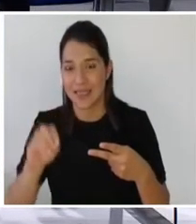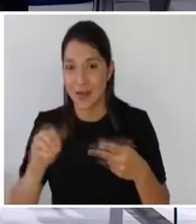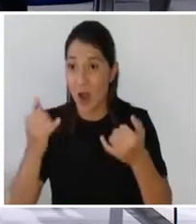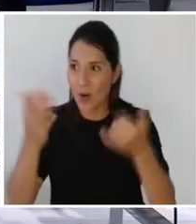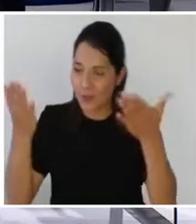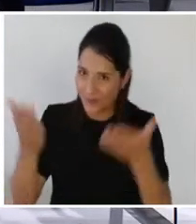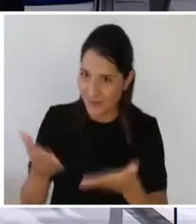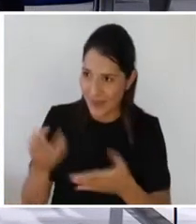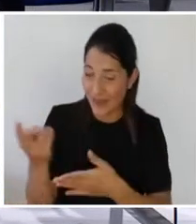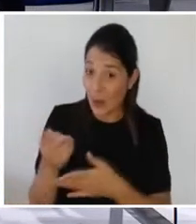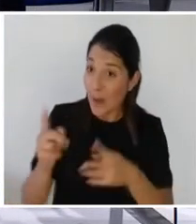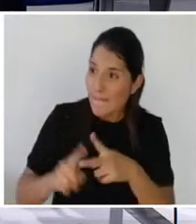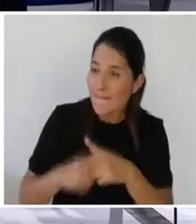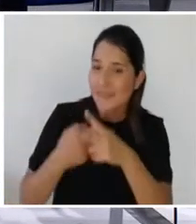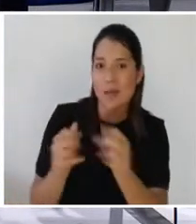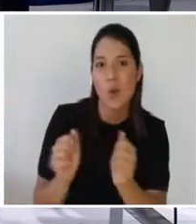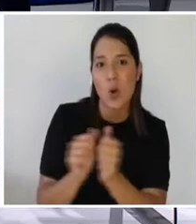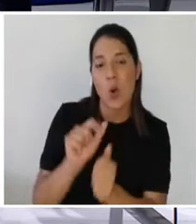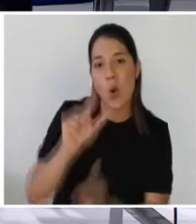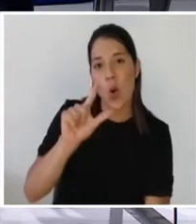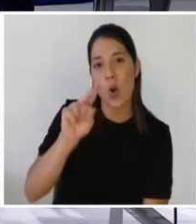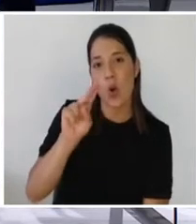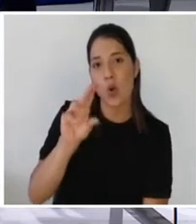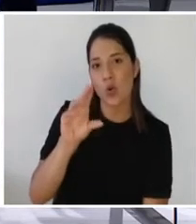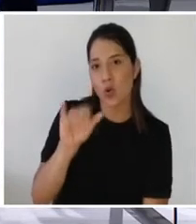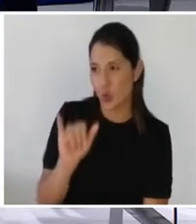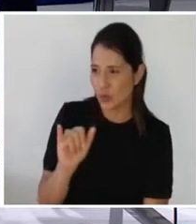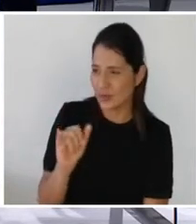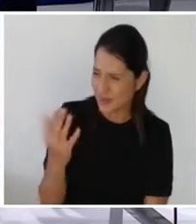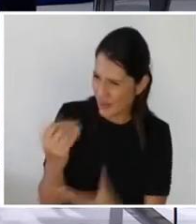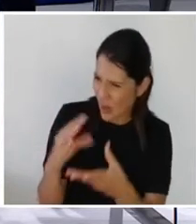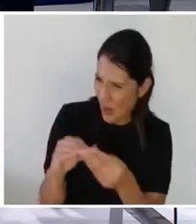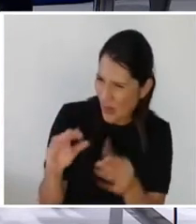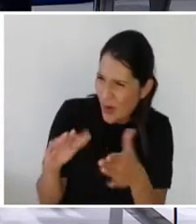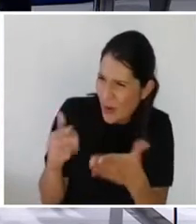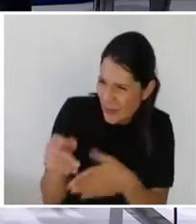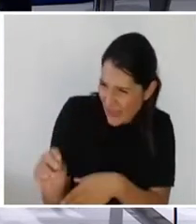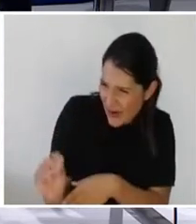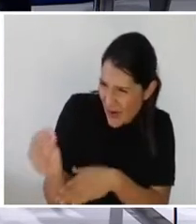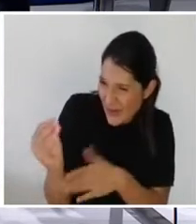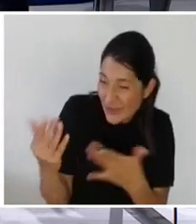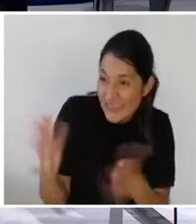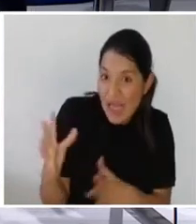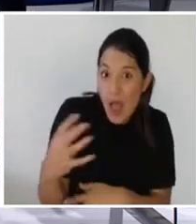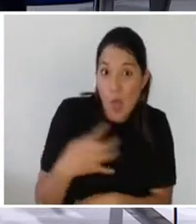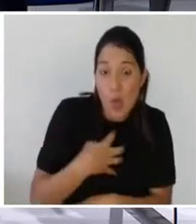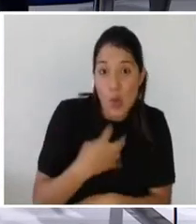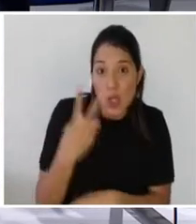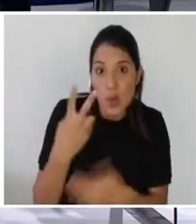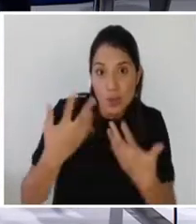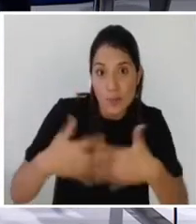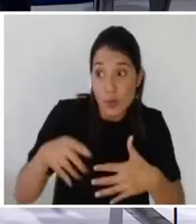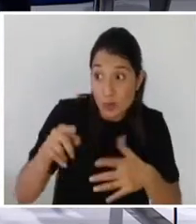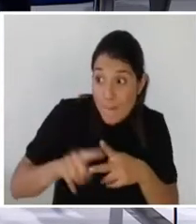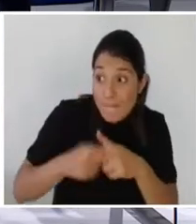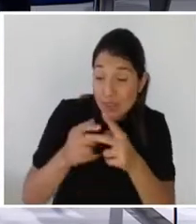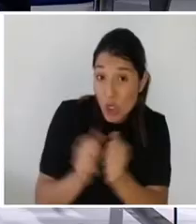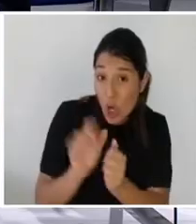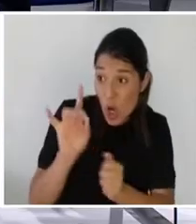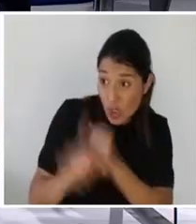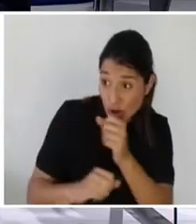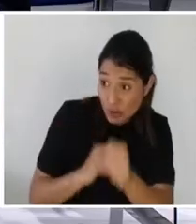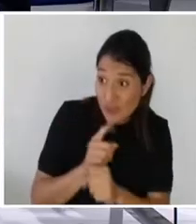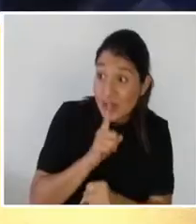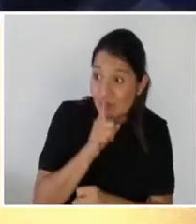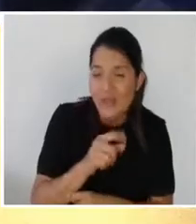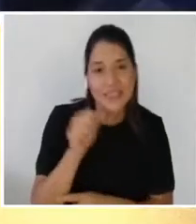Luciana, contanos, bueno, ¿cómo es que a tu corta edad ya sos dueña de dos empresas? Empezaste a los 8 años, ¿cierto? Sí, claro que sí. Bueno, un gusto